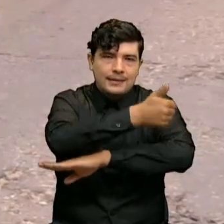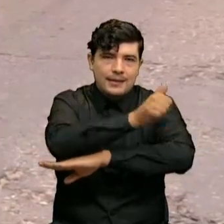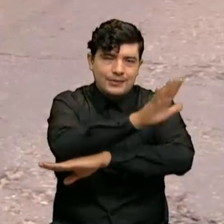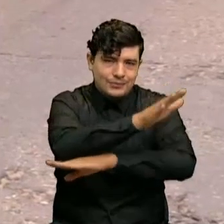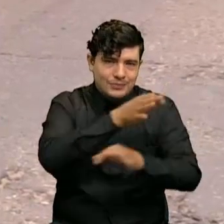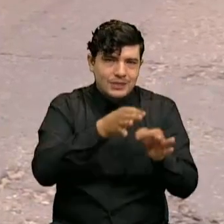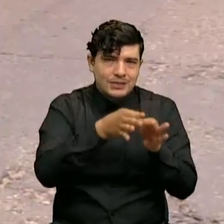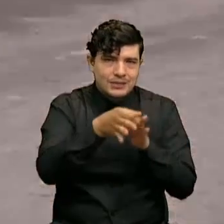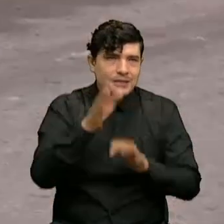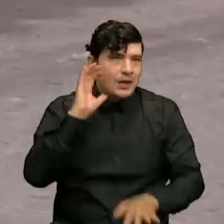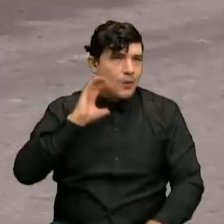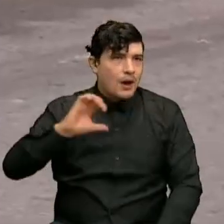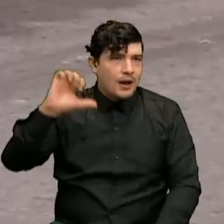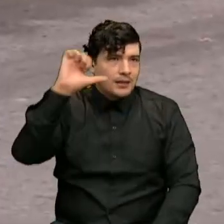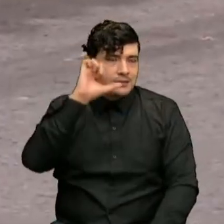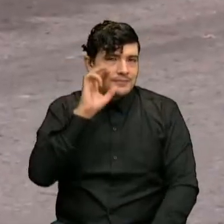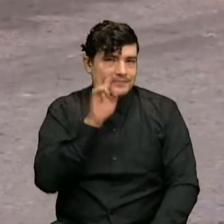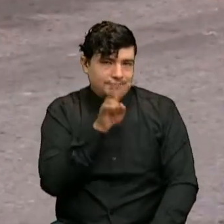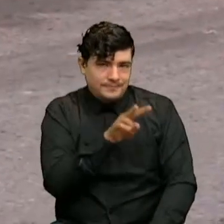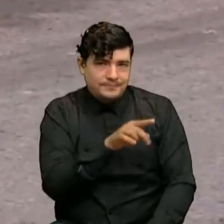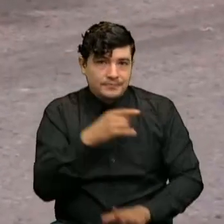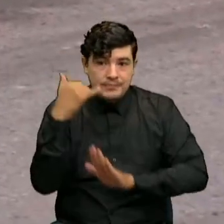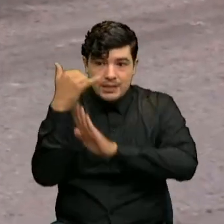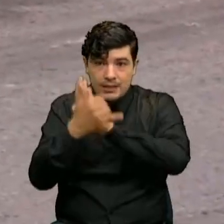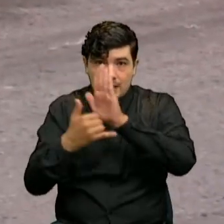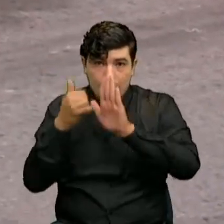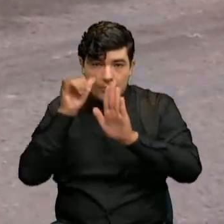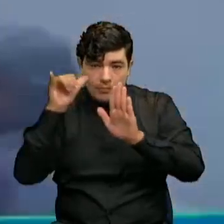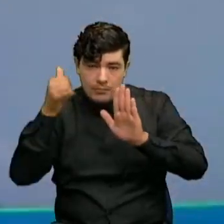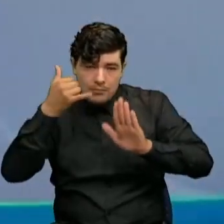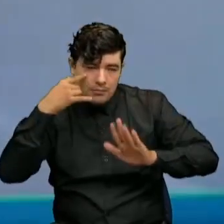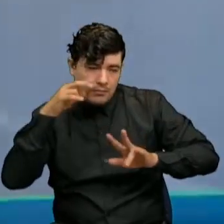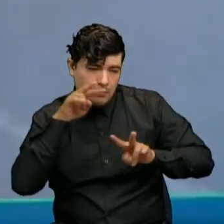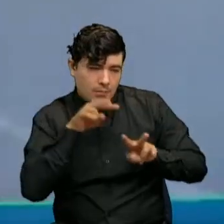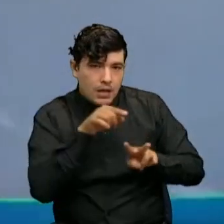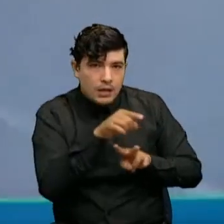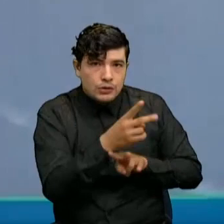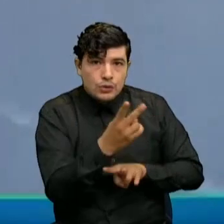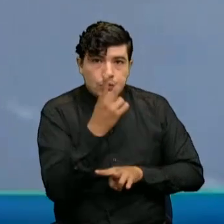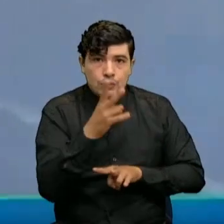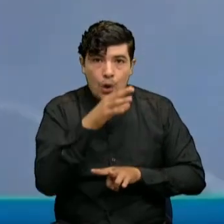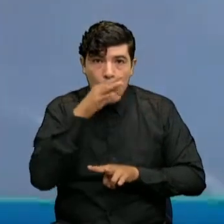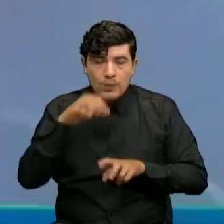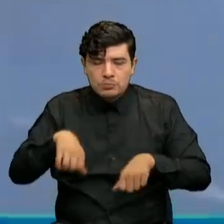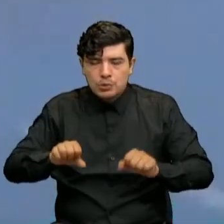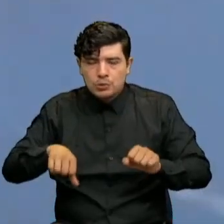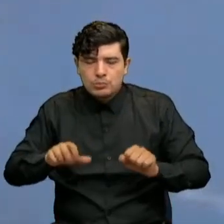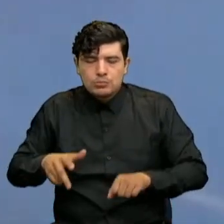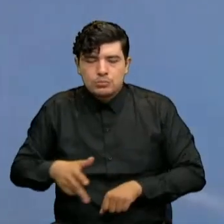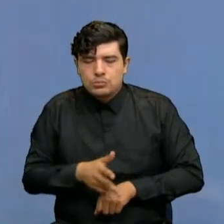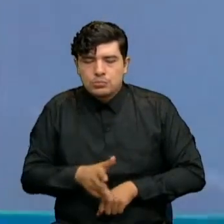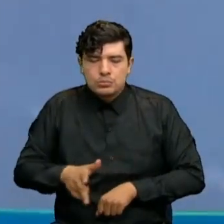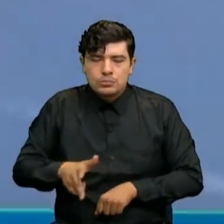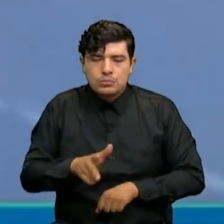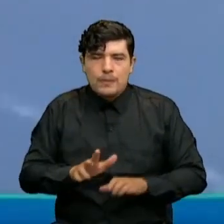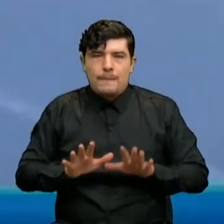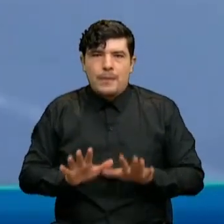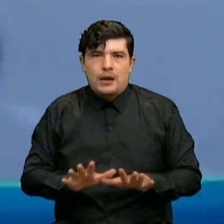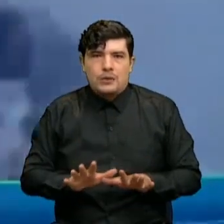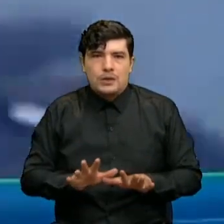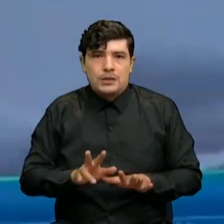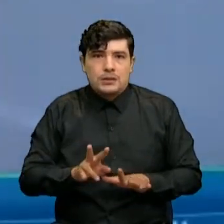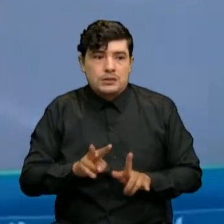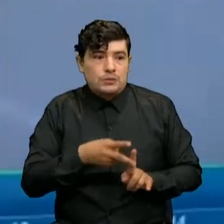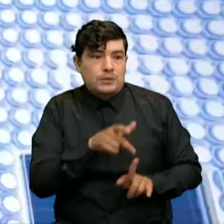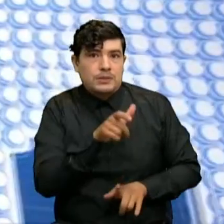como se logró observar en vídeo de cámara de seguridad dos hombres quienes se movilizaban en una motocicleta se detienen y uno de ellos se emprende